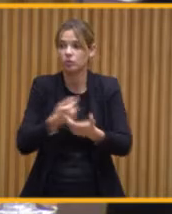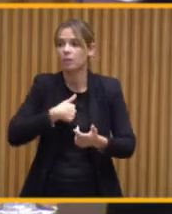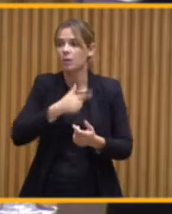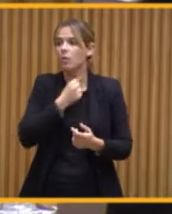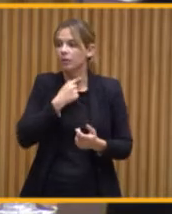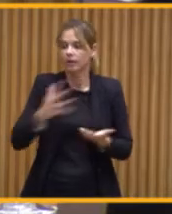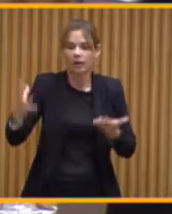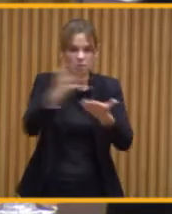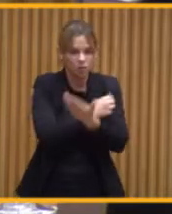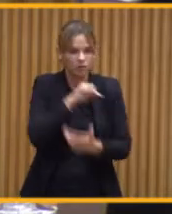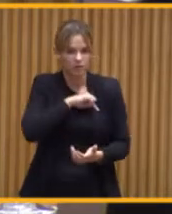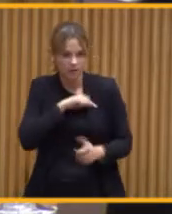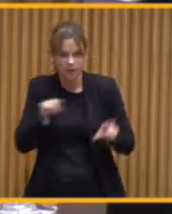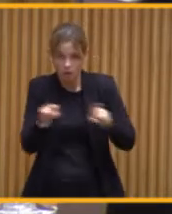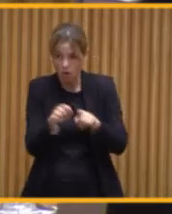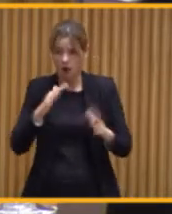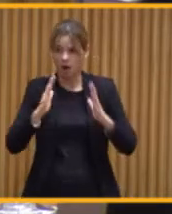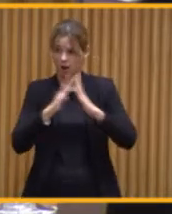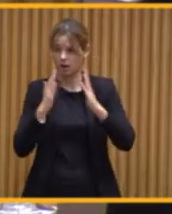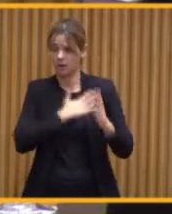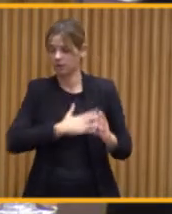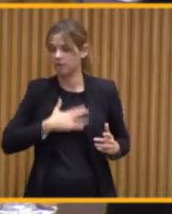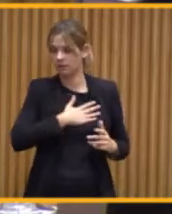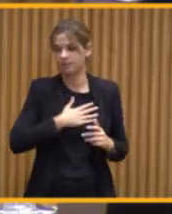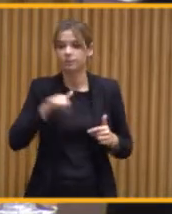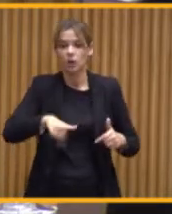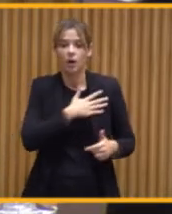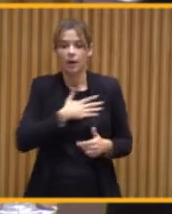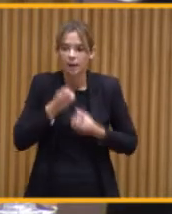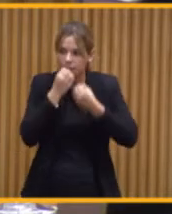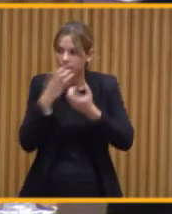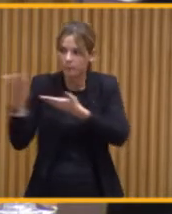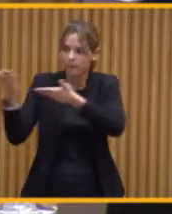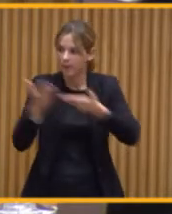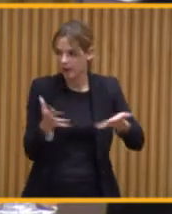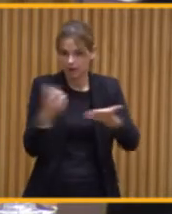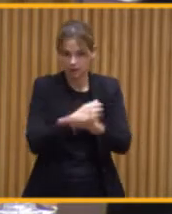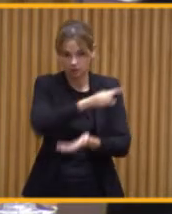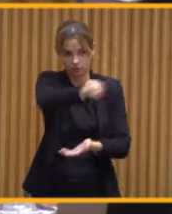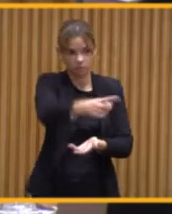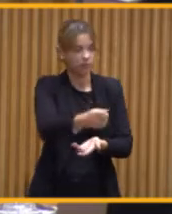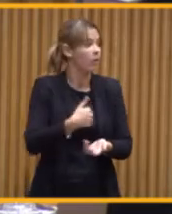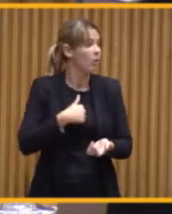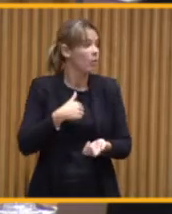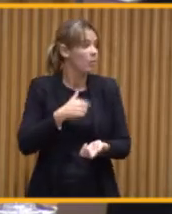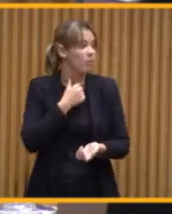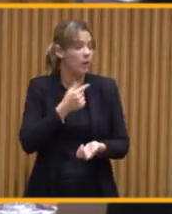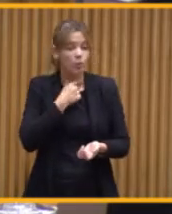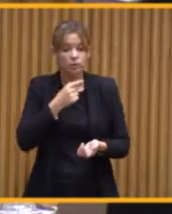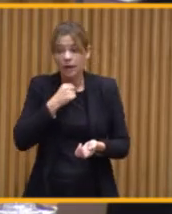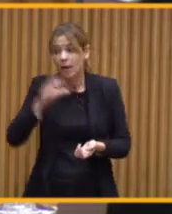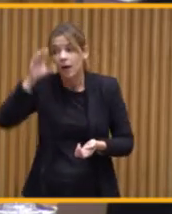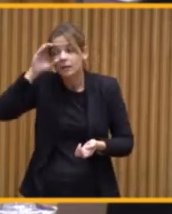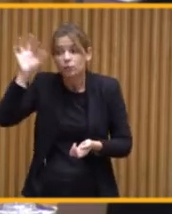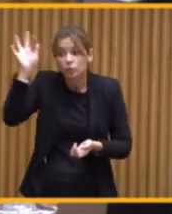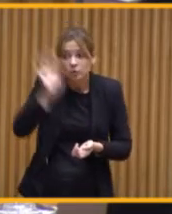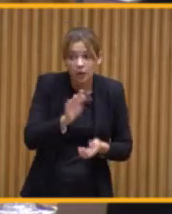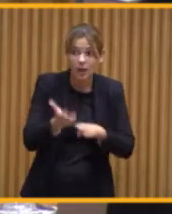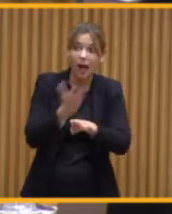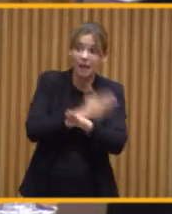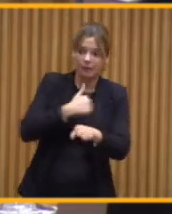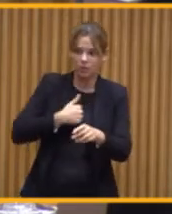todo el tiempo que estéis aquí quería daros la bienvenida a vosotras y me hubiera gustado mucho escucharlos antes de intervenir para poder